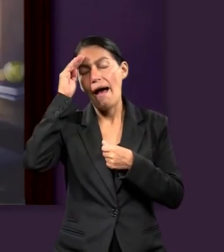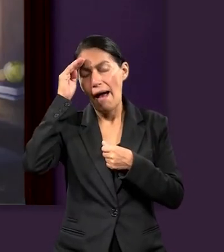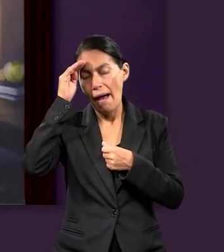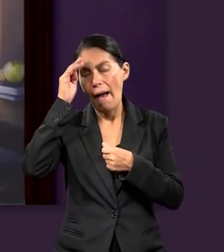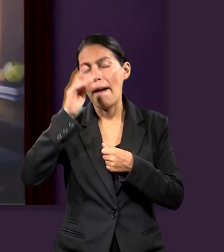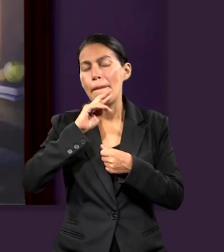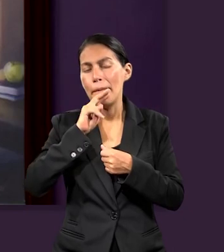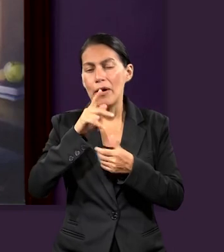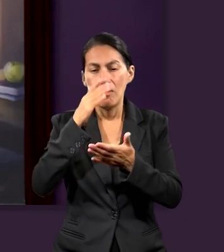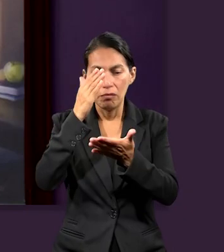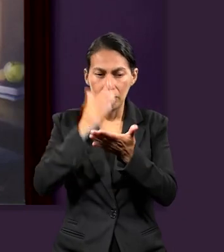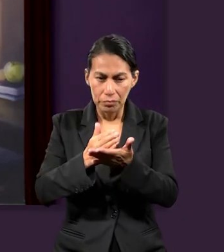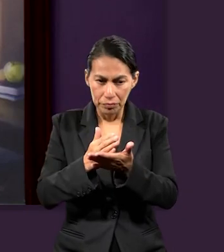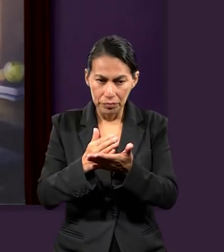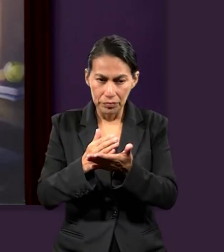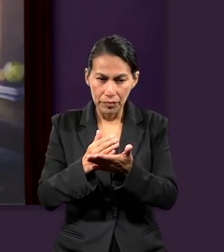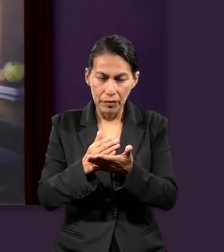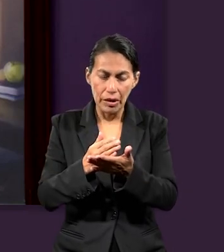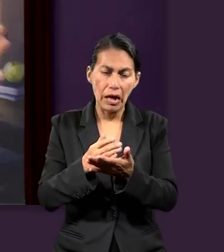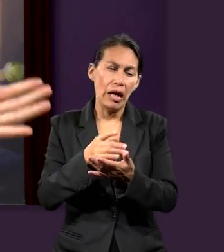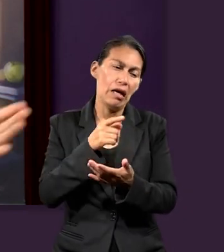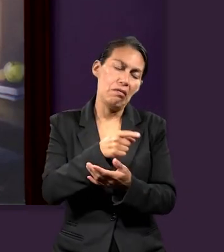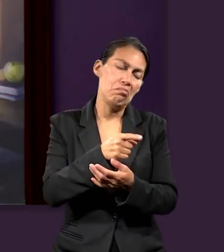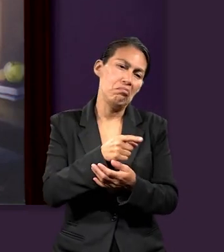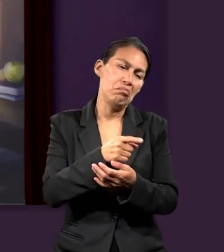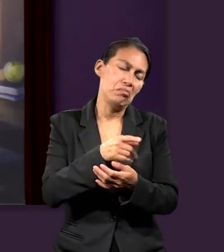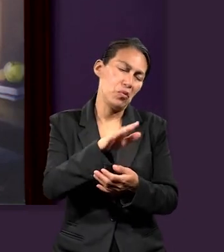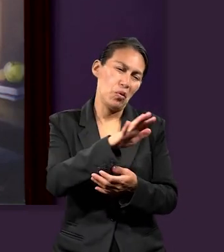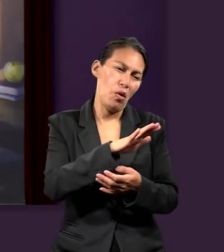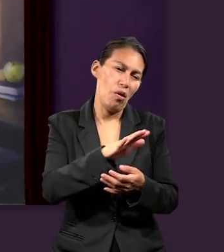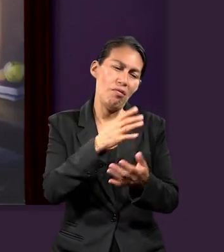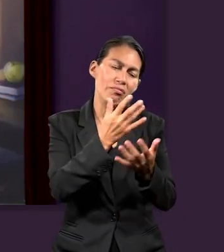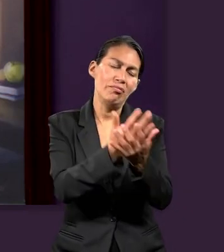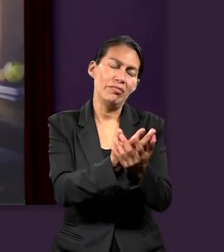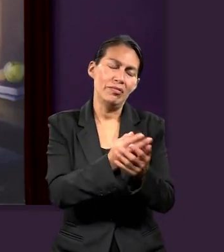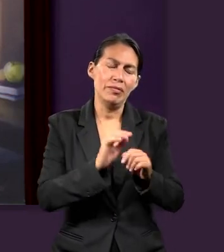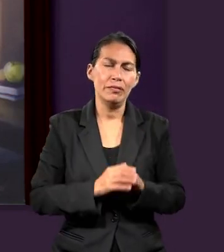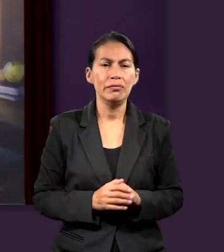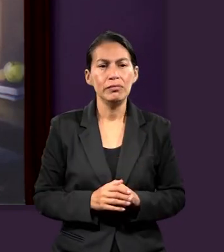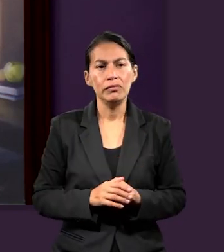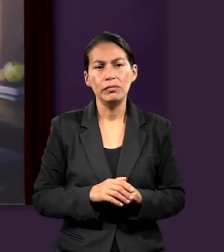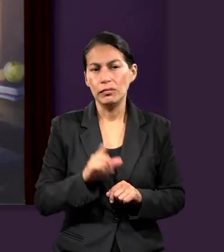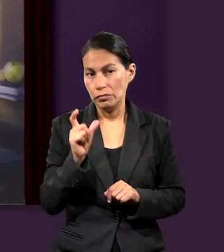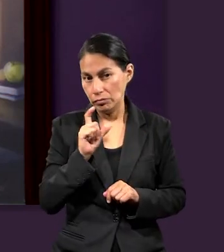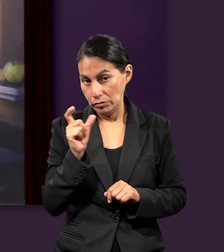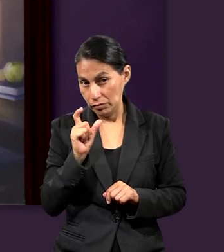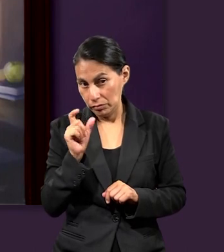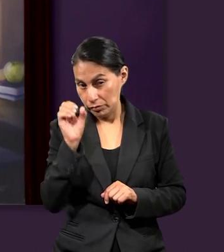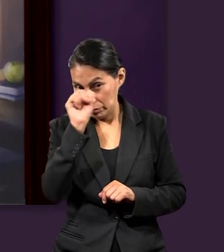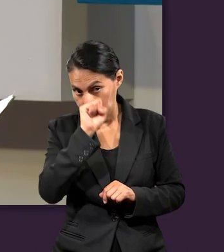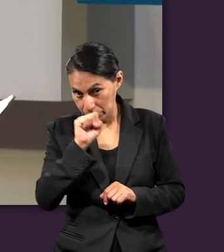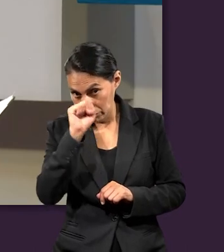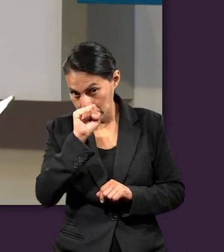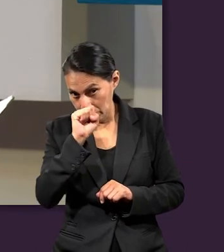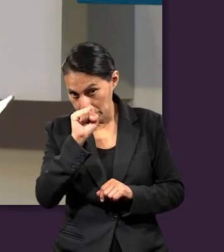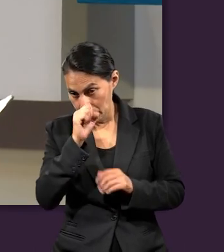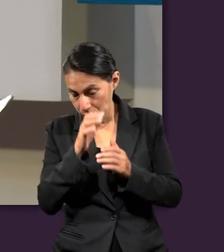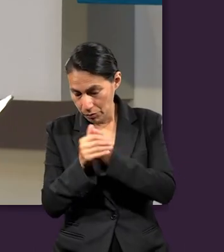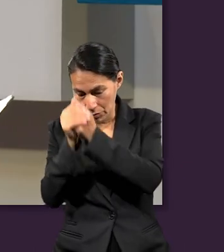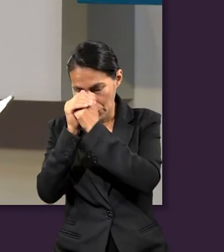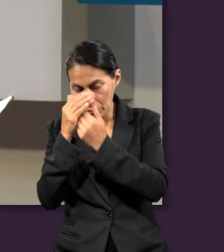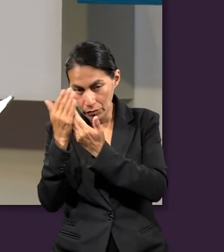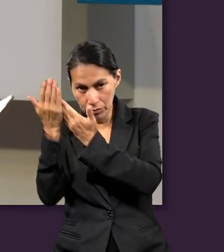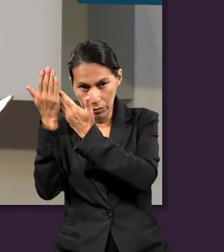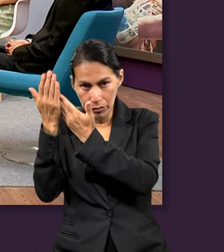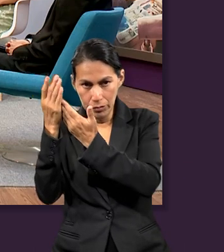no y vemos que aquí la el día que se sugiere pues no es el sábado precisamente se ha sugerido el domingo no como un